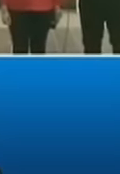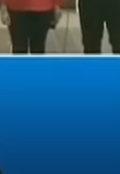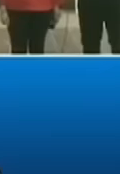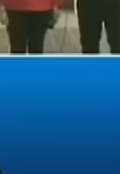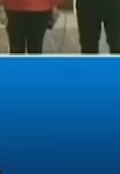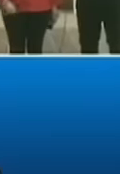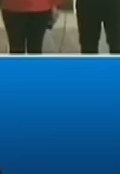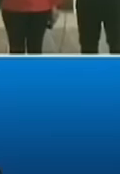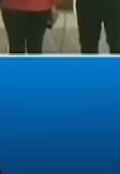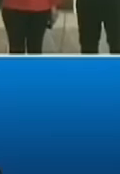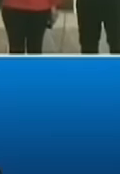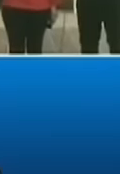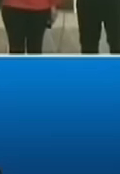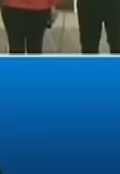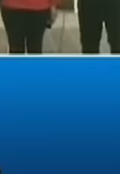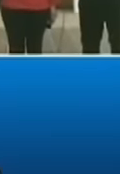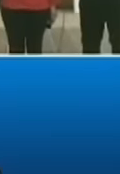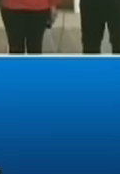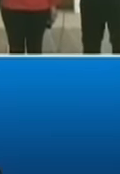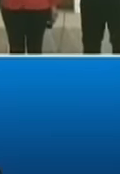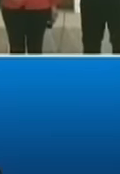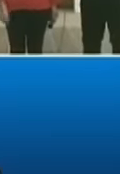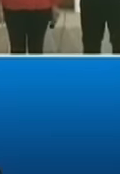de Cristo.